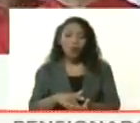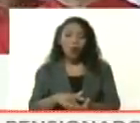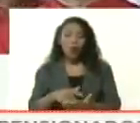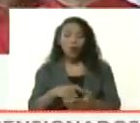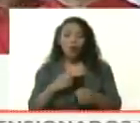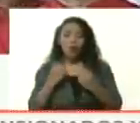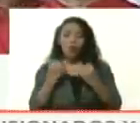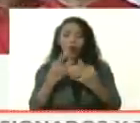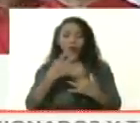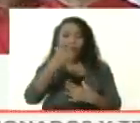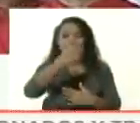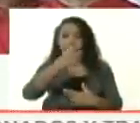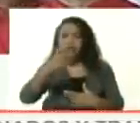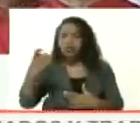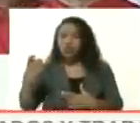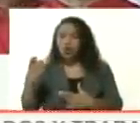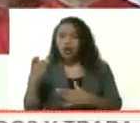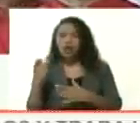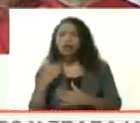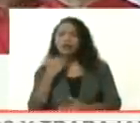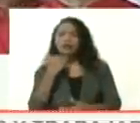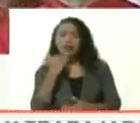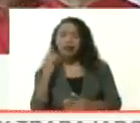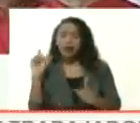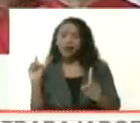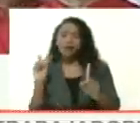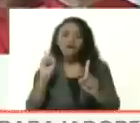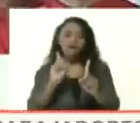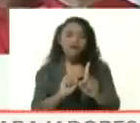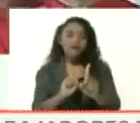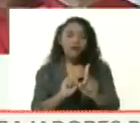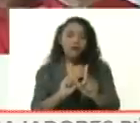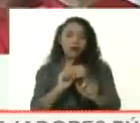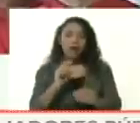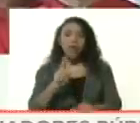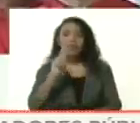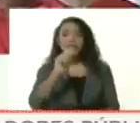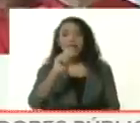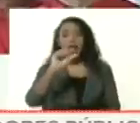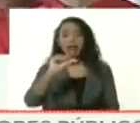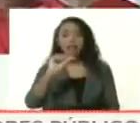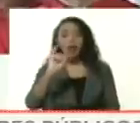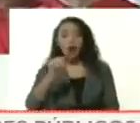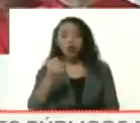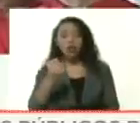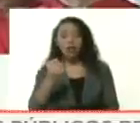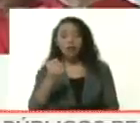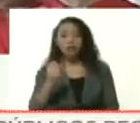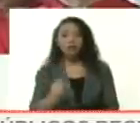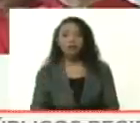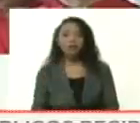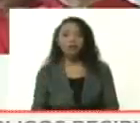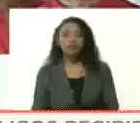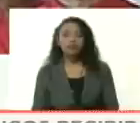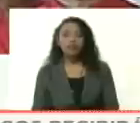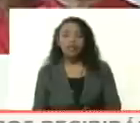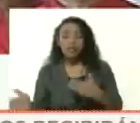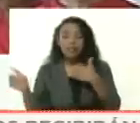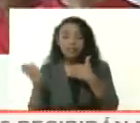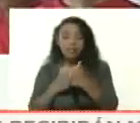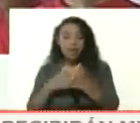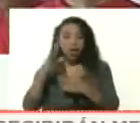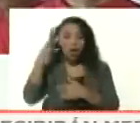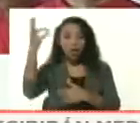se le acercaba para decirle: elimine el Tribunal Supremo? ¿Cuánta gente se le acercaba? Cierra el Congreso.